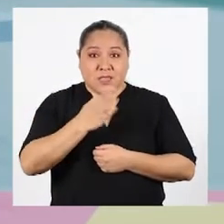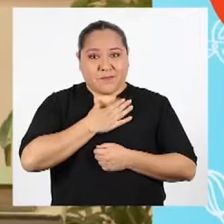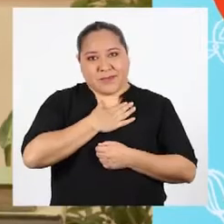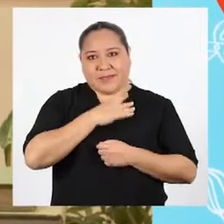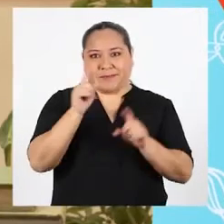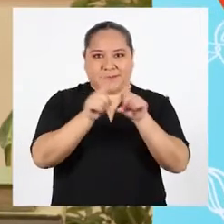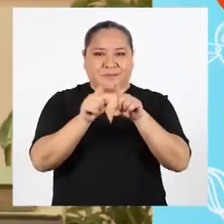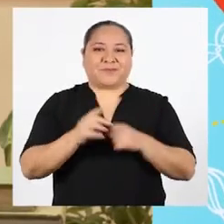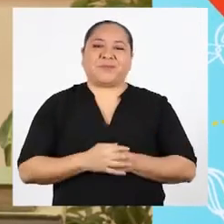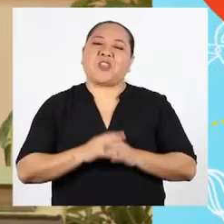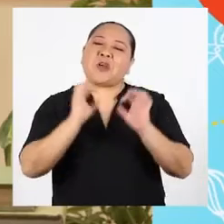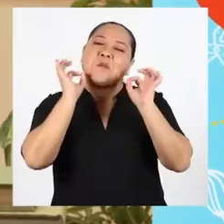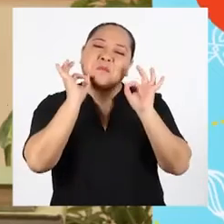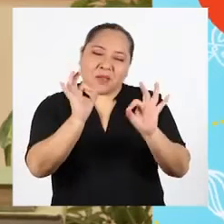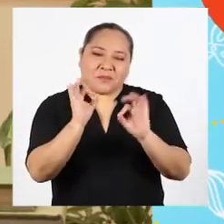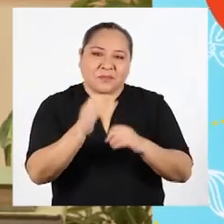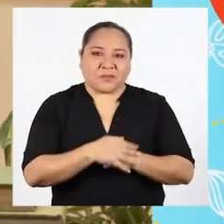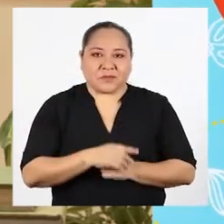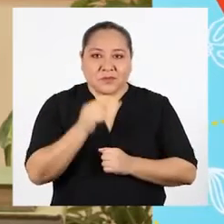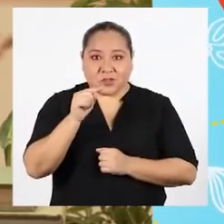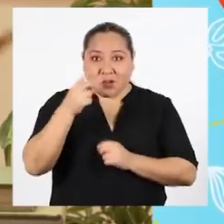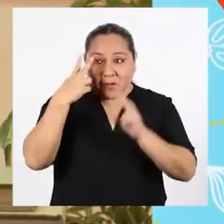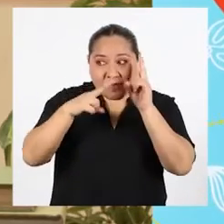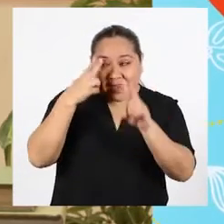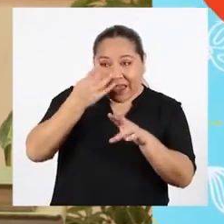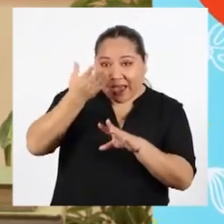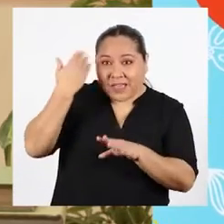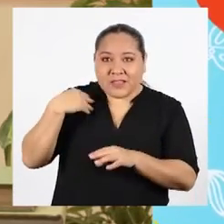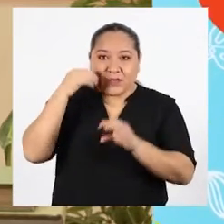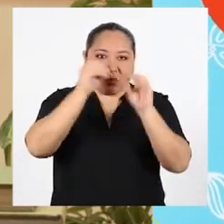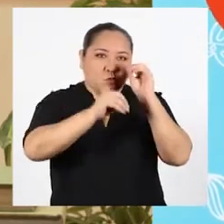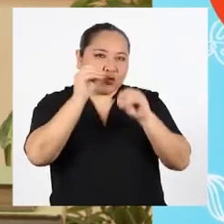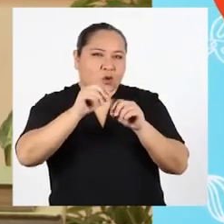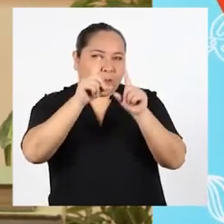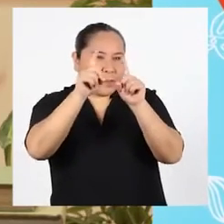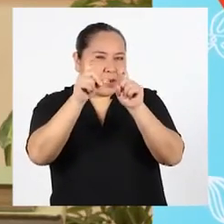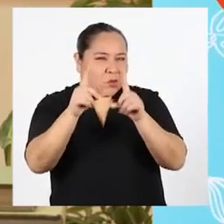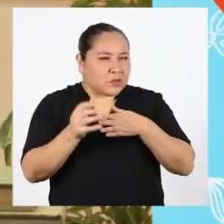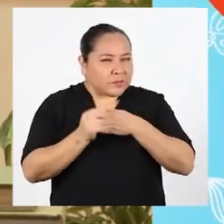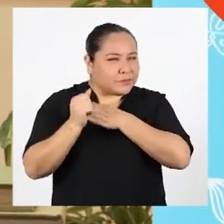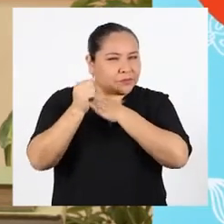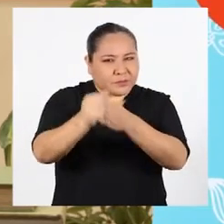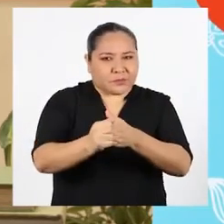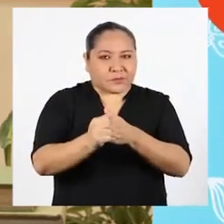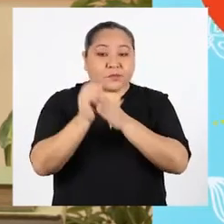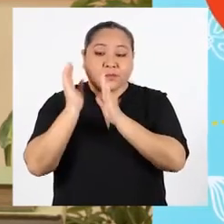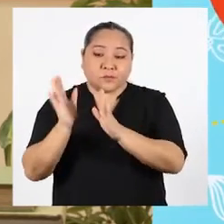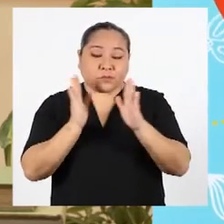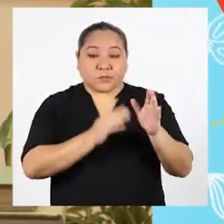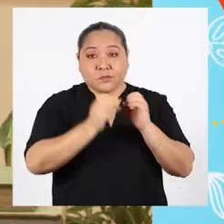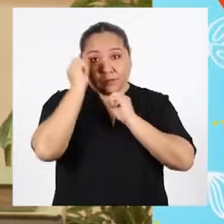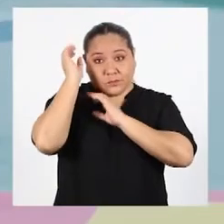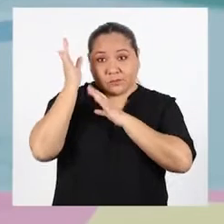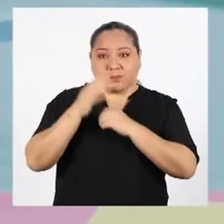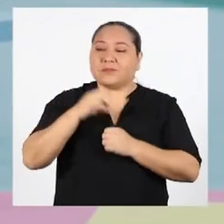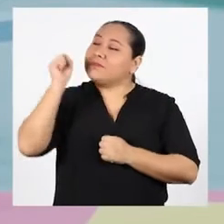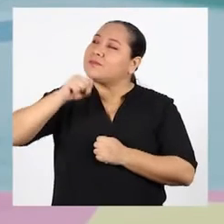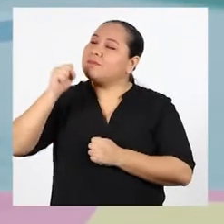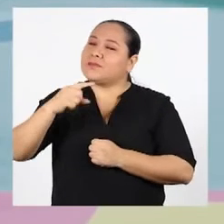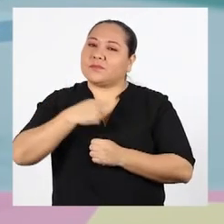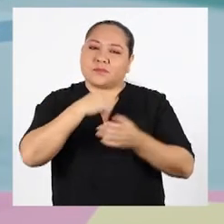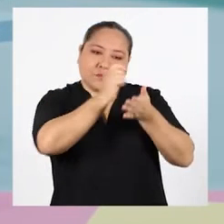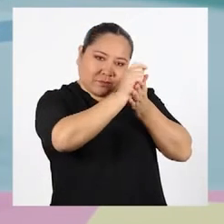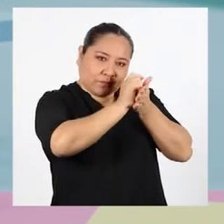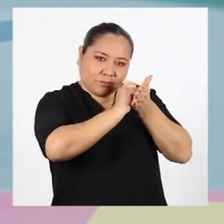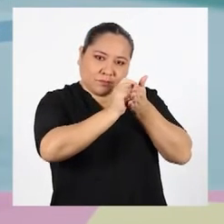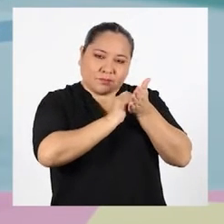también de mí. Muy bien, por lo que vi hace un rato, se plantearon preguntas orientadoras sobre la elaboración de un discurso. Sí,